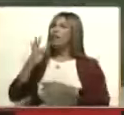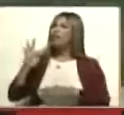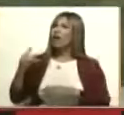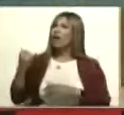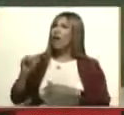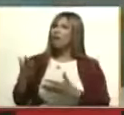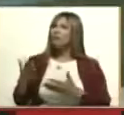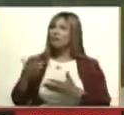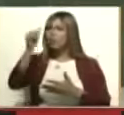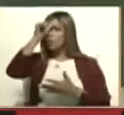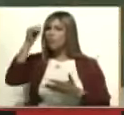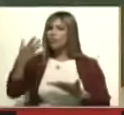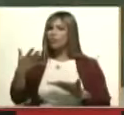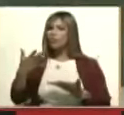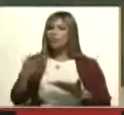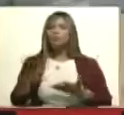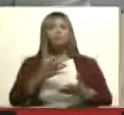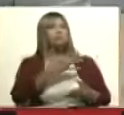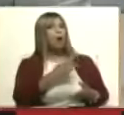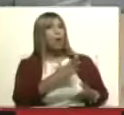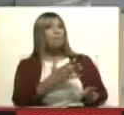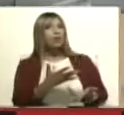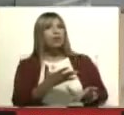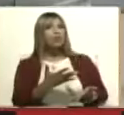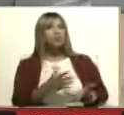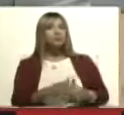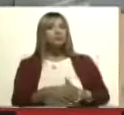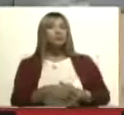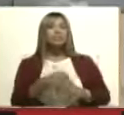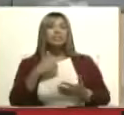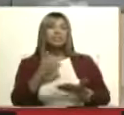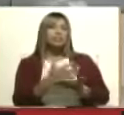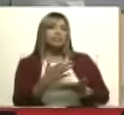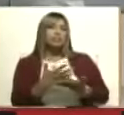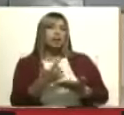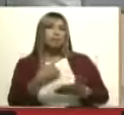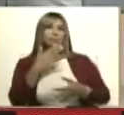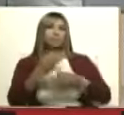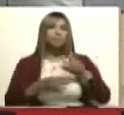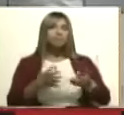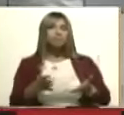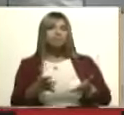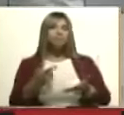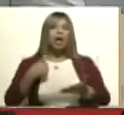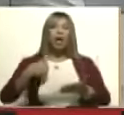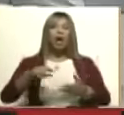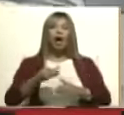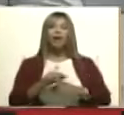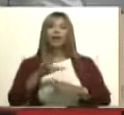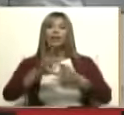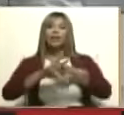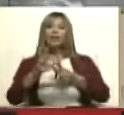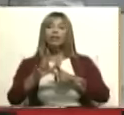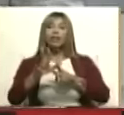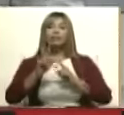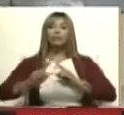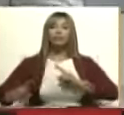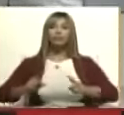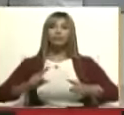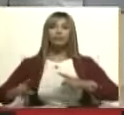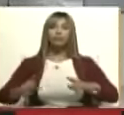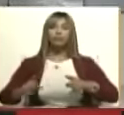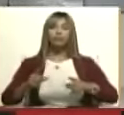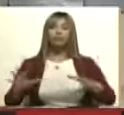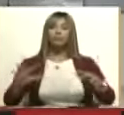para el domingo, fiscal? Aproximadamente nosotros siempre, te explico, tenemos 3 direcciones que